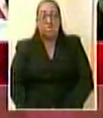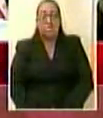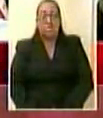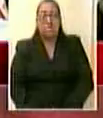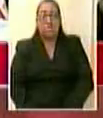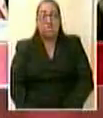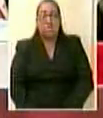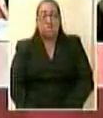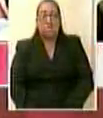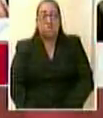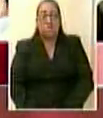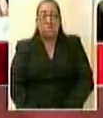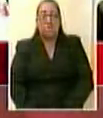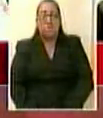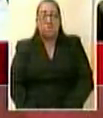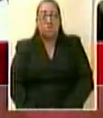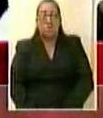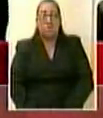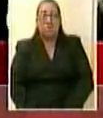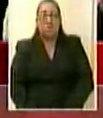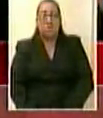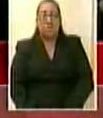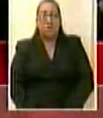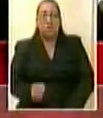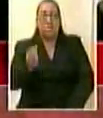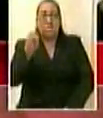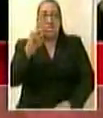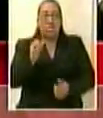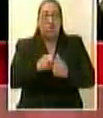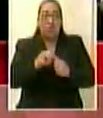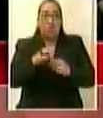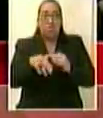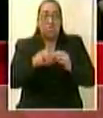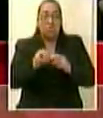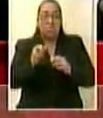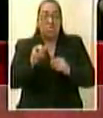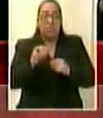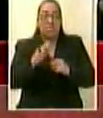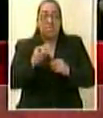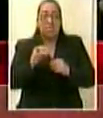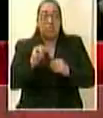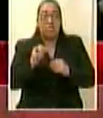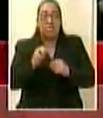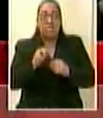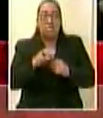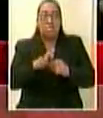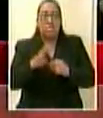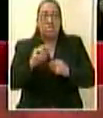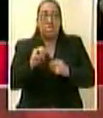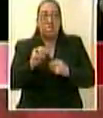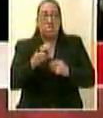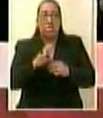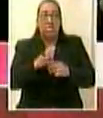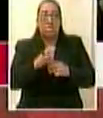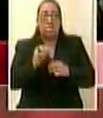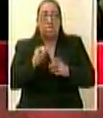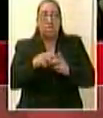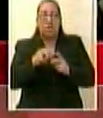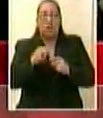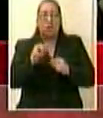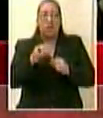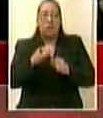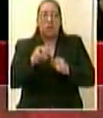la fusión de estos dos colegios, San Bernardo y San Francisco de Borja, el gobernador y libertador don Simón